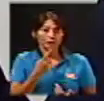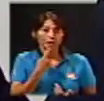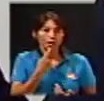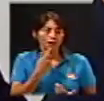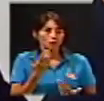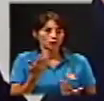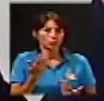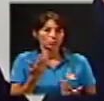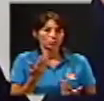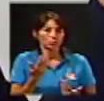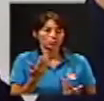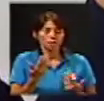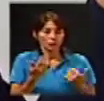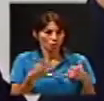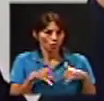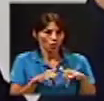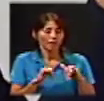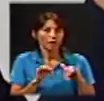que es todavía